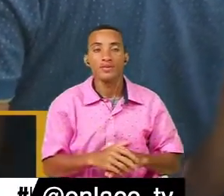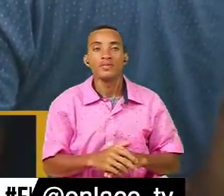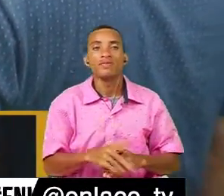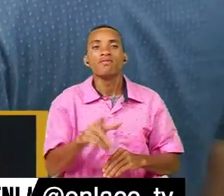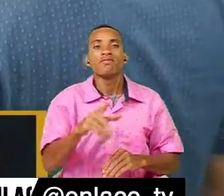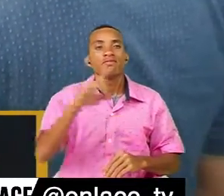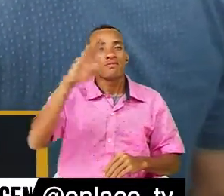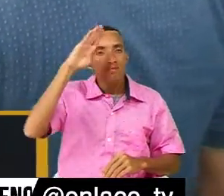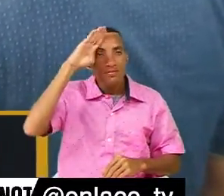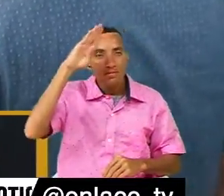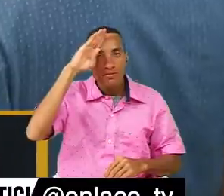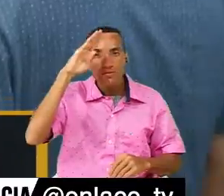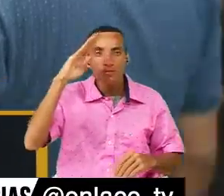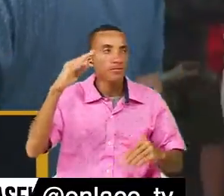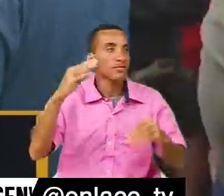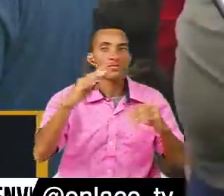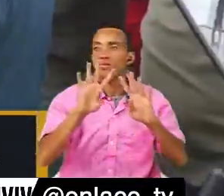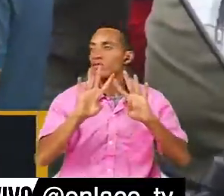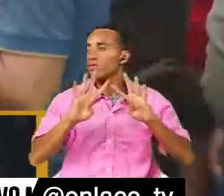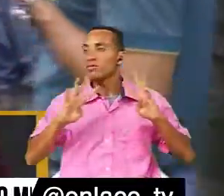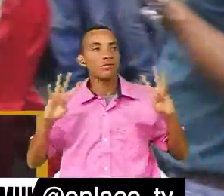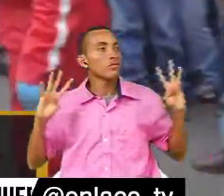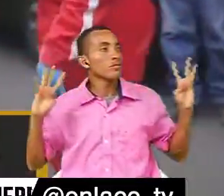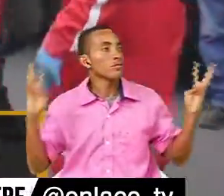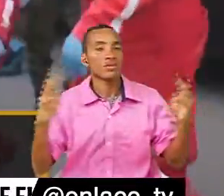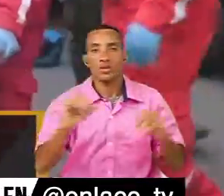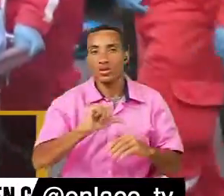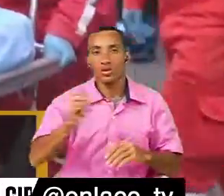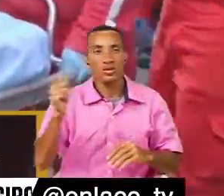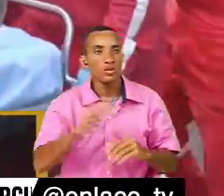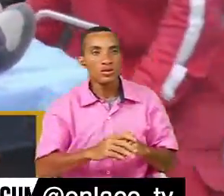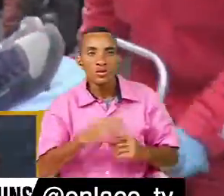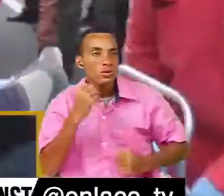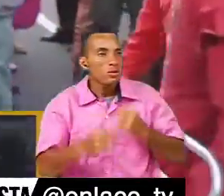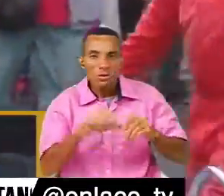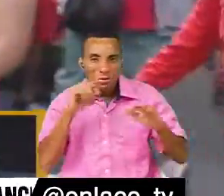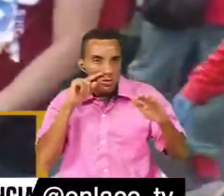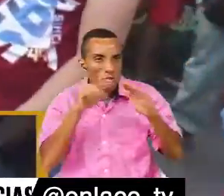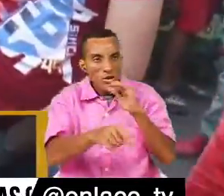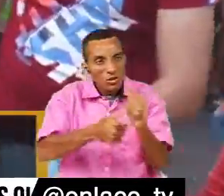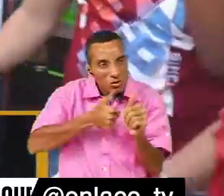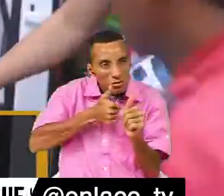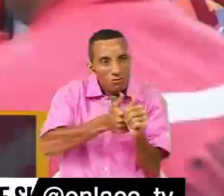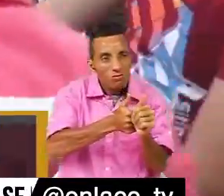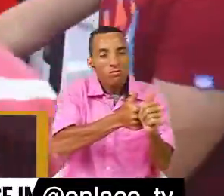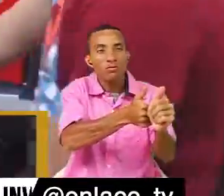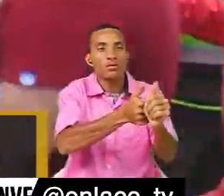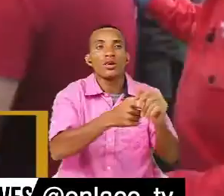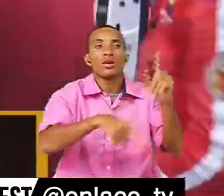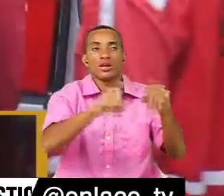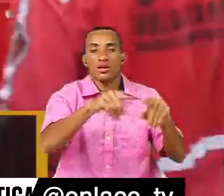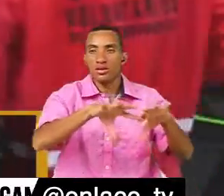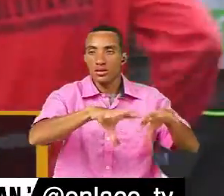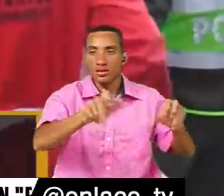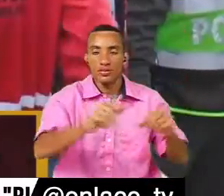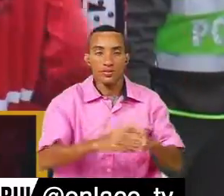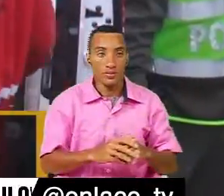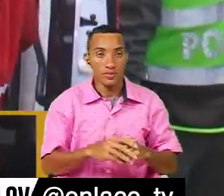policía acordonó el lugar mientras otros uniformados emprendieron la persecución contra los asaltantes por la avenida